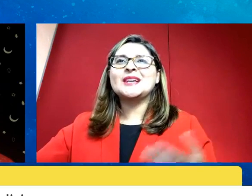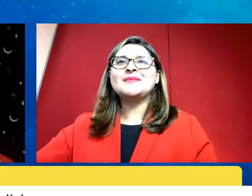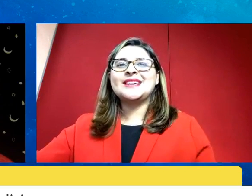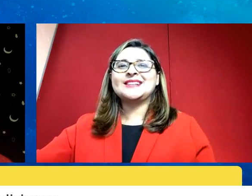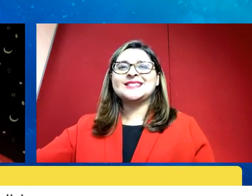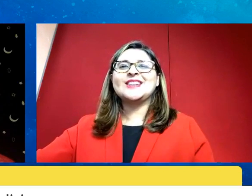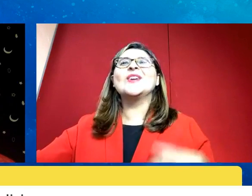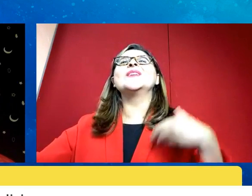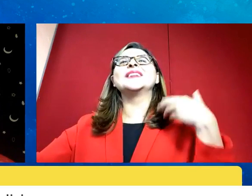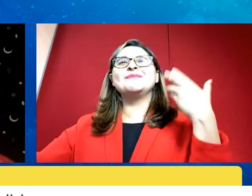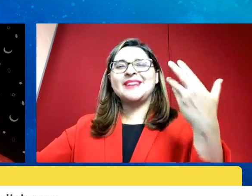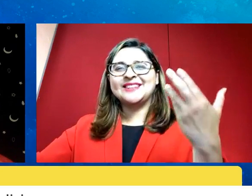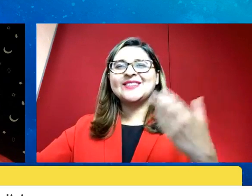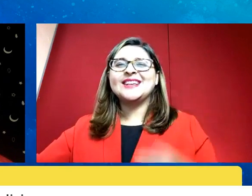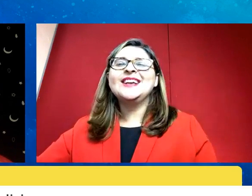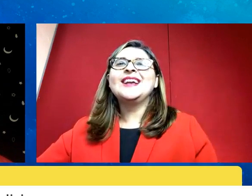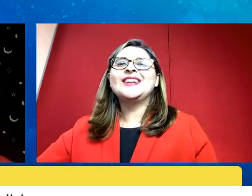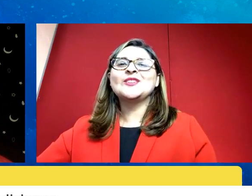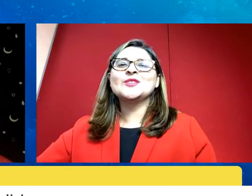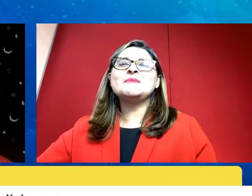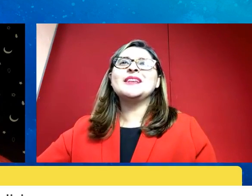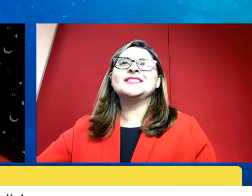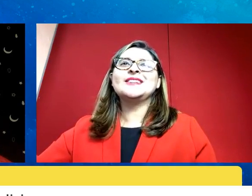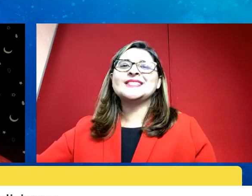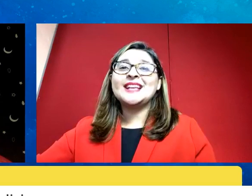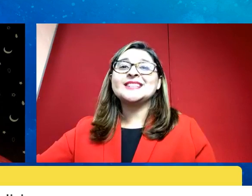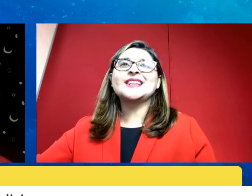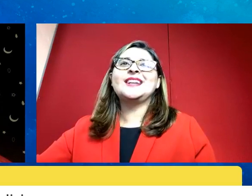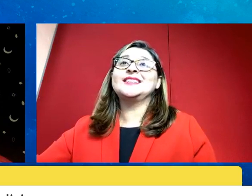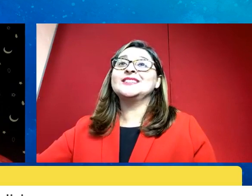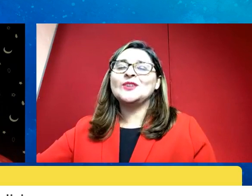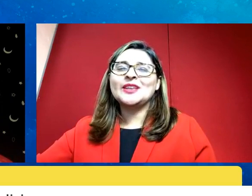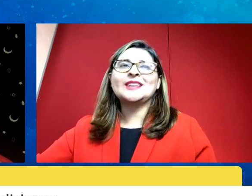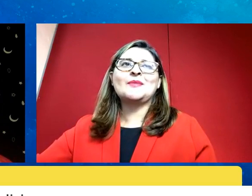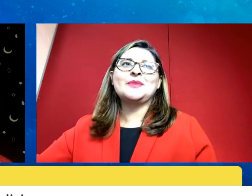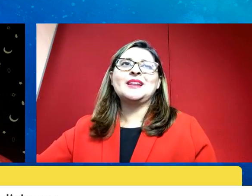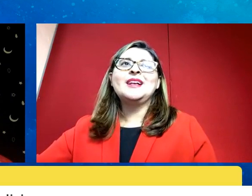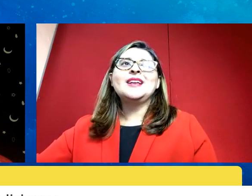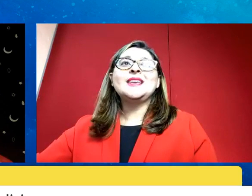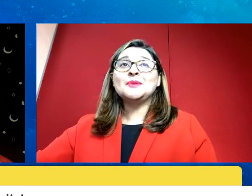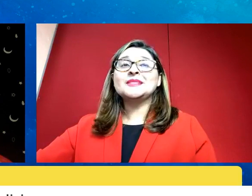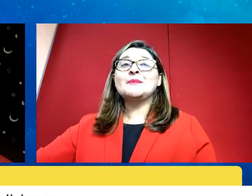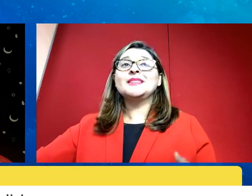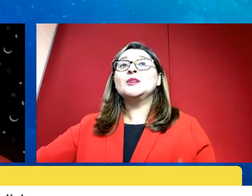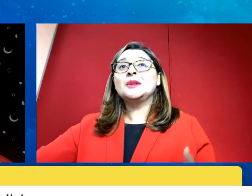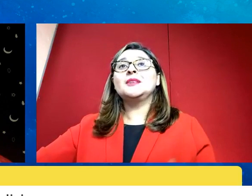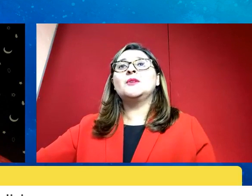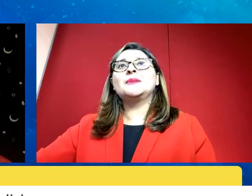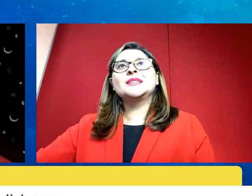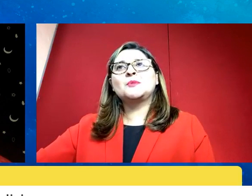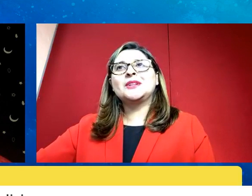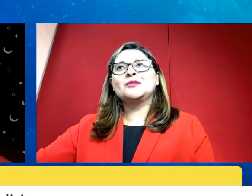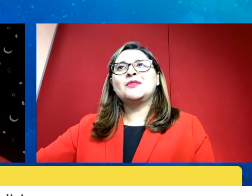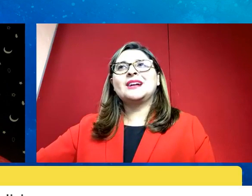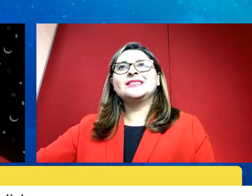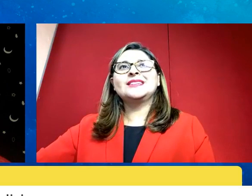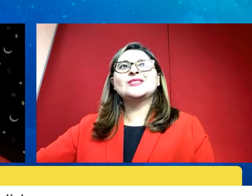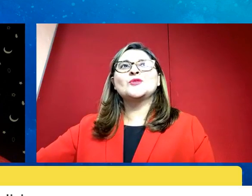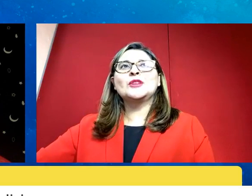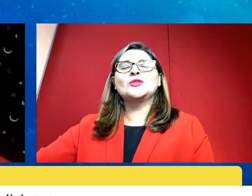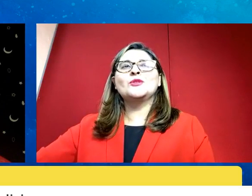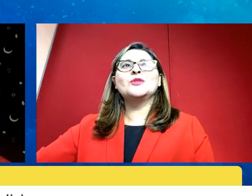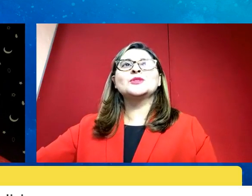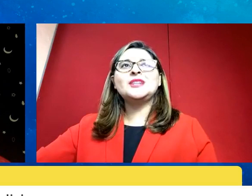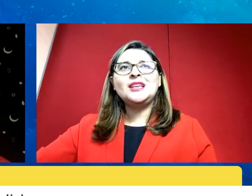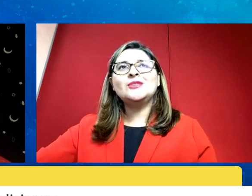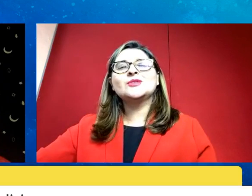como nos decía Millarca, sino respecto del conocimiento, la ciencia, la tecnología también. Y es precisamente el objetivo de Para Explora Antofagasta que